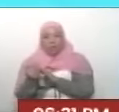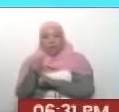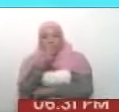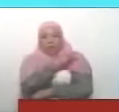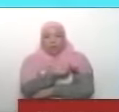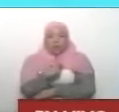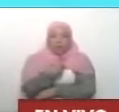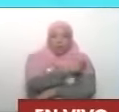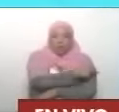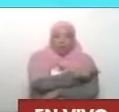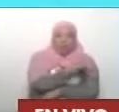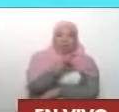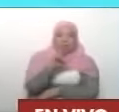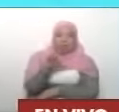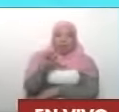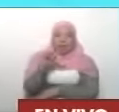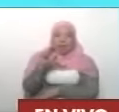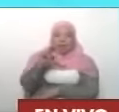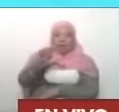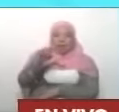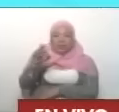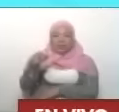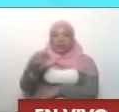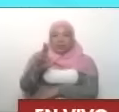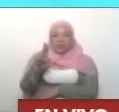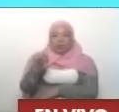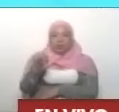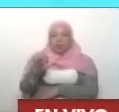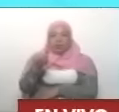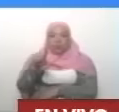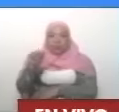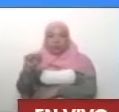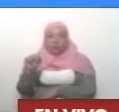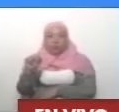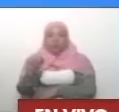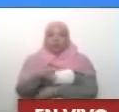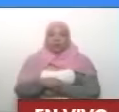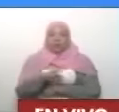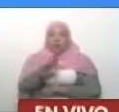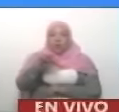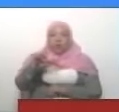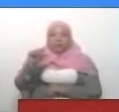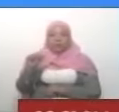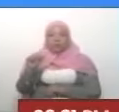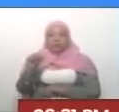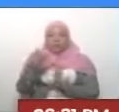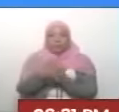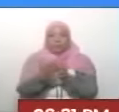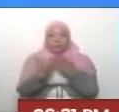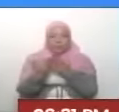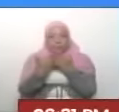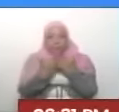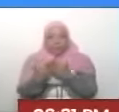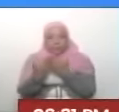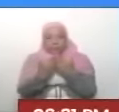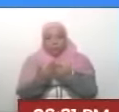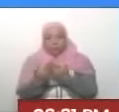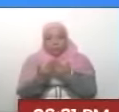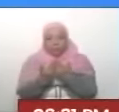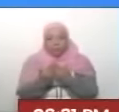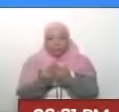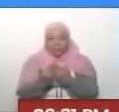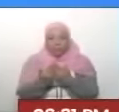hospital H.U.L.A. H.U.L.A. En el hospital. En la ULA, ULA. Correcto. ¿Y dónde estudiaste, Mervin? En